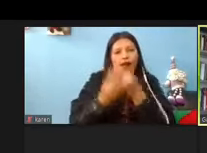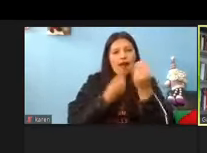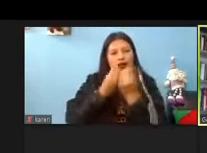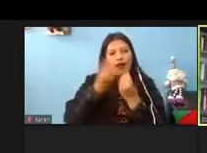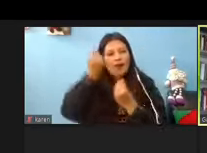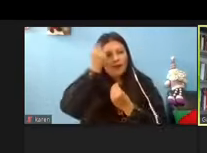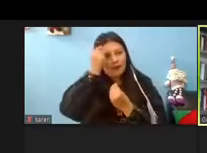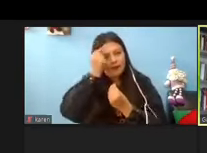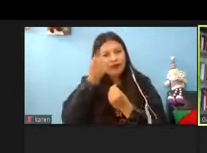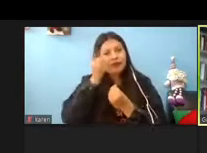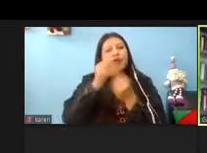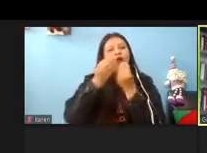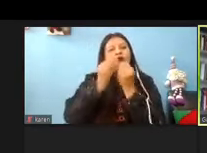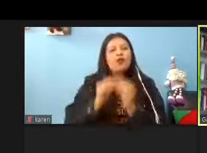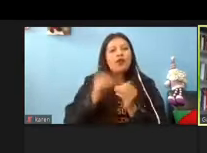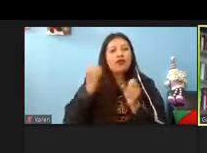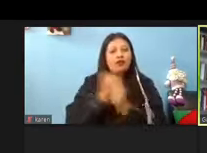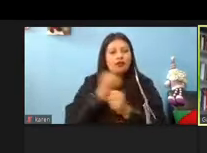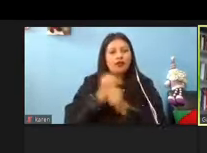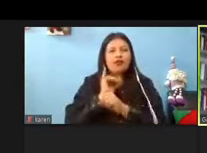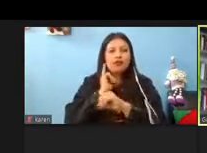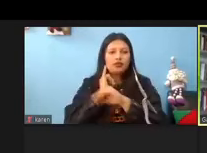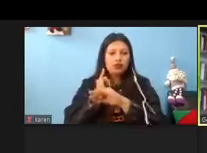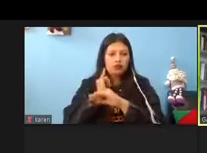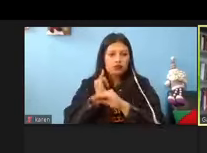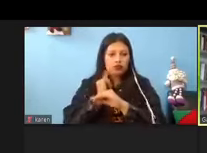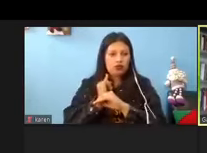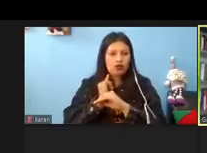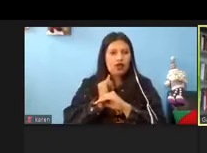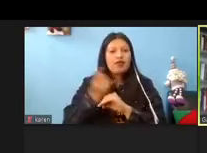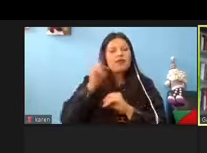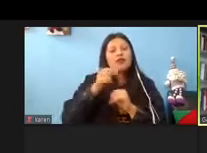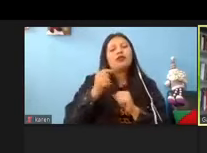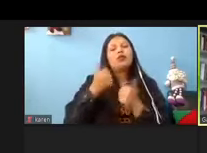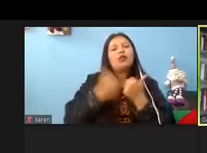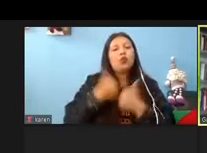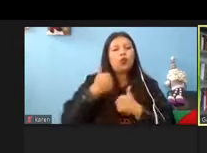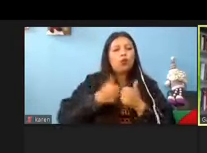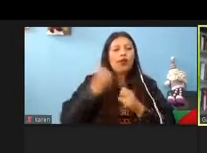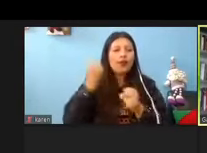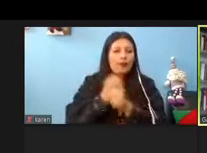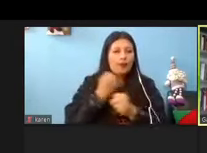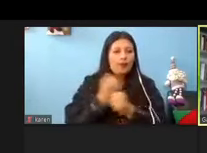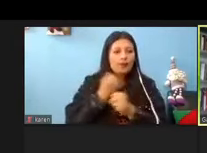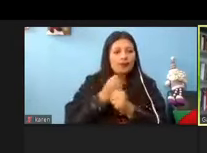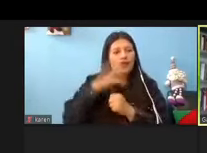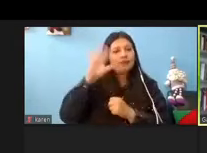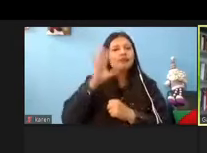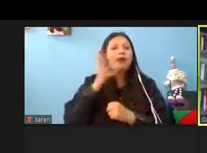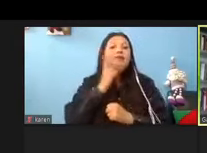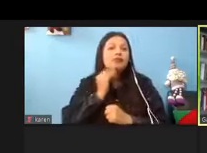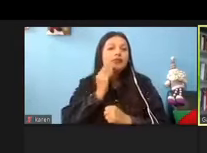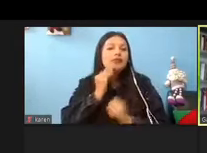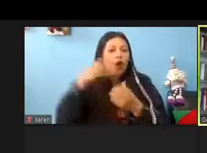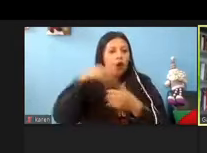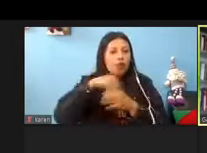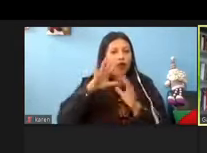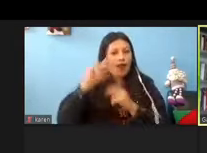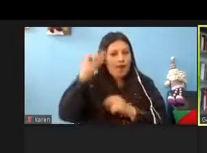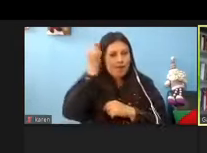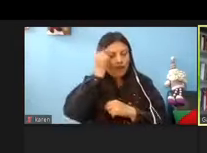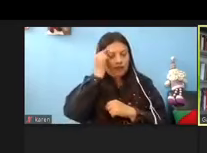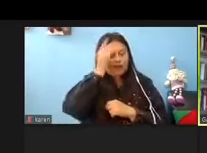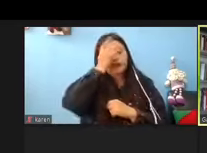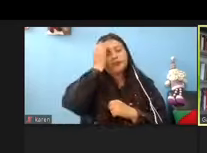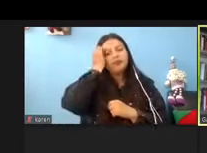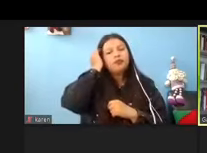memoria y la manera o el trabajo institucional de la memoria, también el trabajo experto de la memoria. Y la pregunta allí